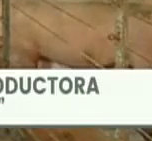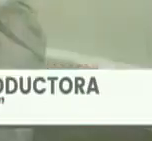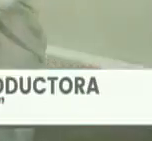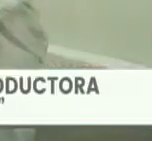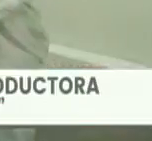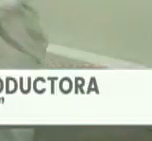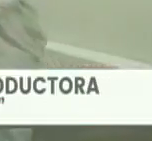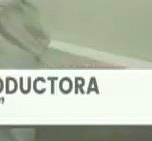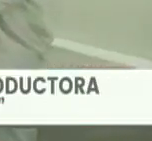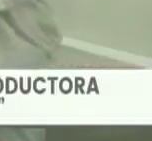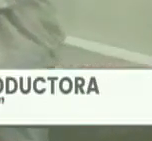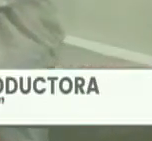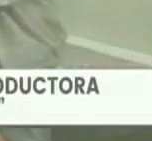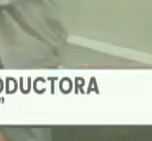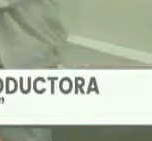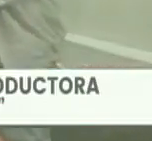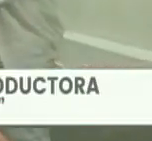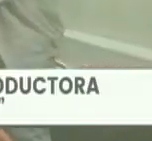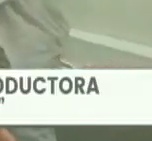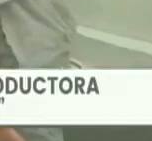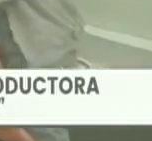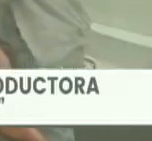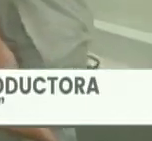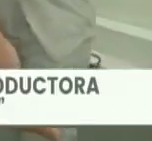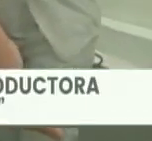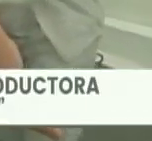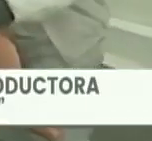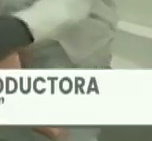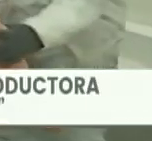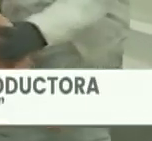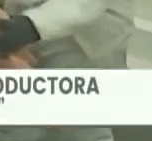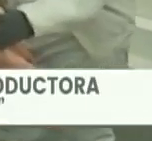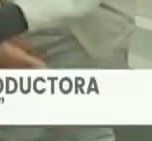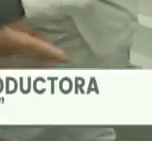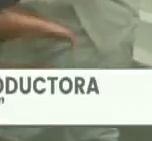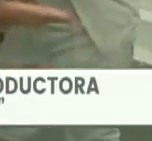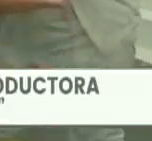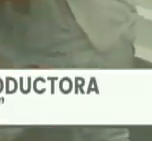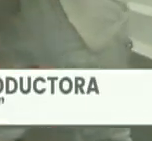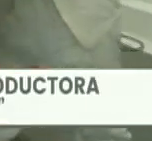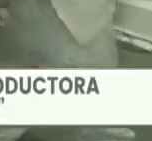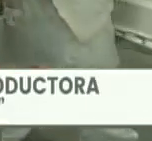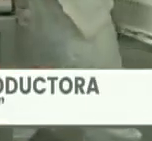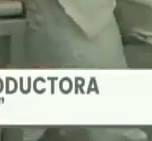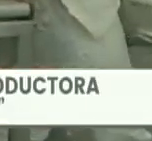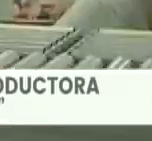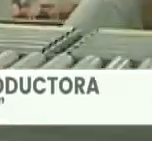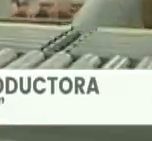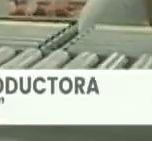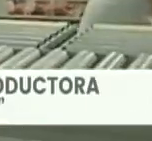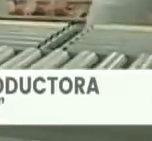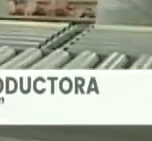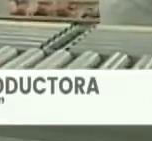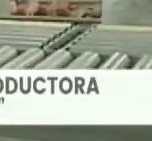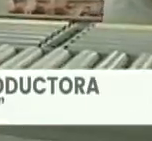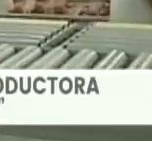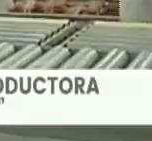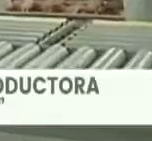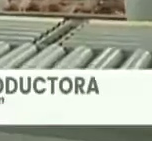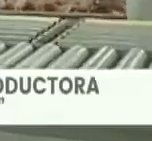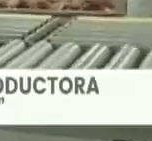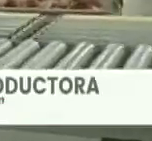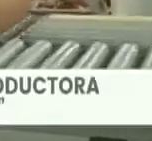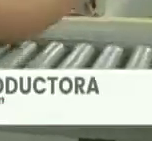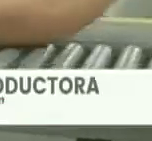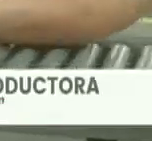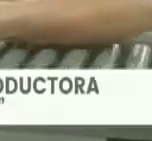nuestra propia planta beneficiadora, donde son recibidos y estos animales tienen un reposo para evitar que el